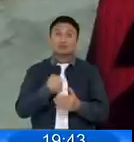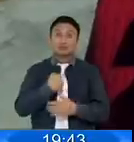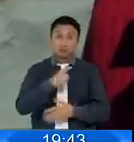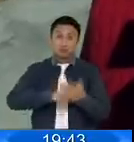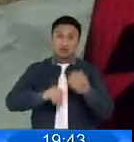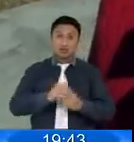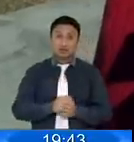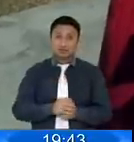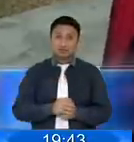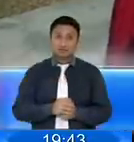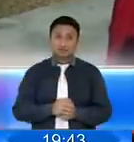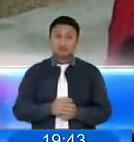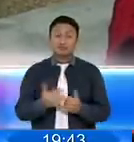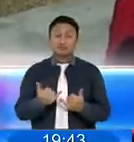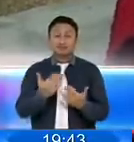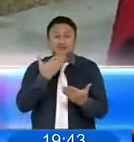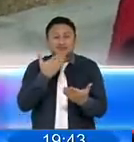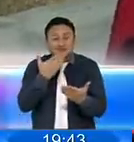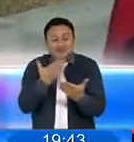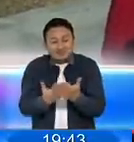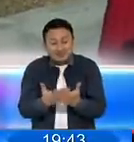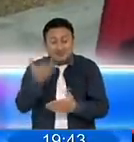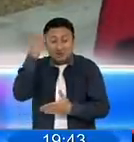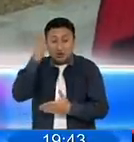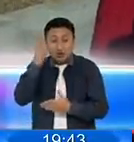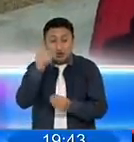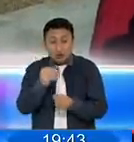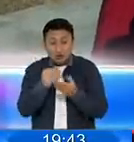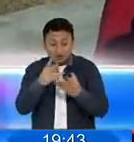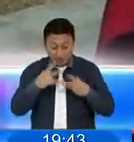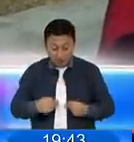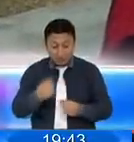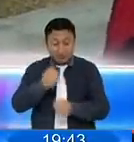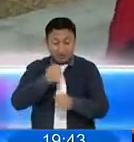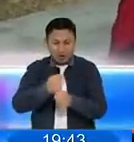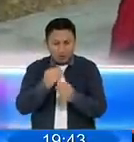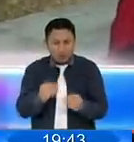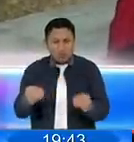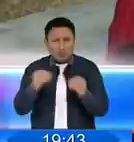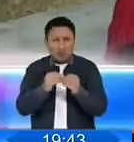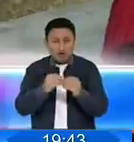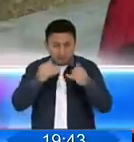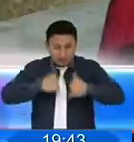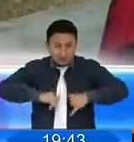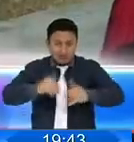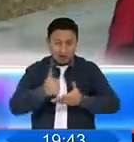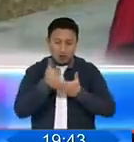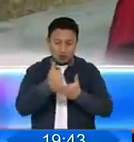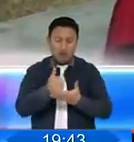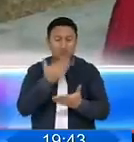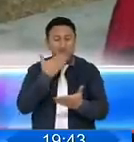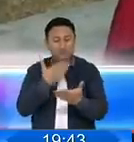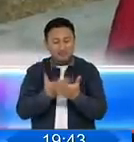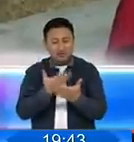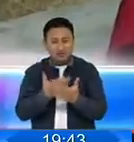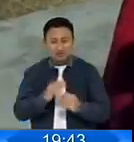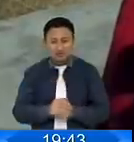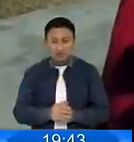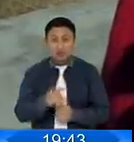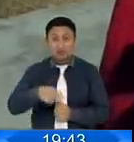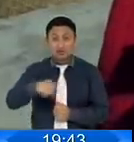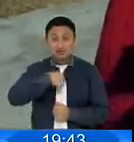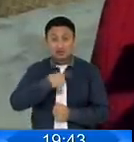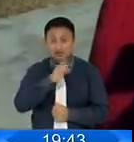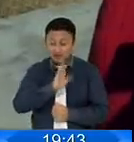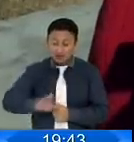un agradecimiento y Diosito les multiplique en salud y trabajito para que ellos puedan seguir ayudándonos. Se les agradece, no saben que en mis oraciones estarán